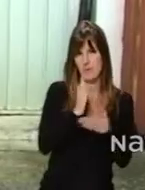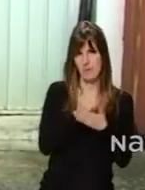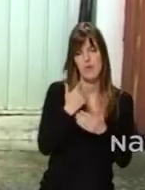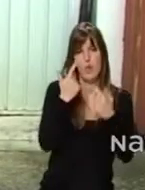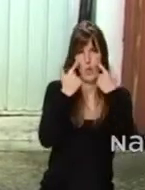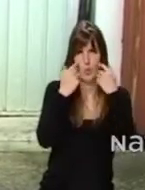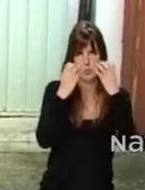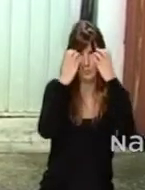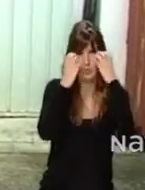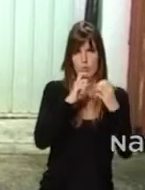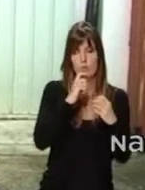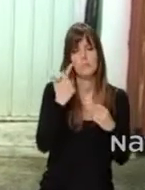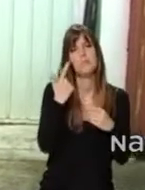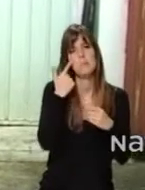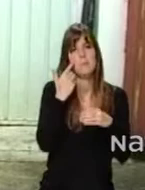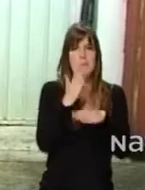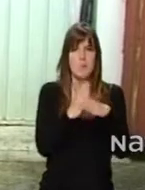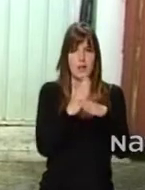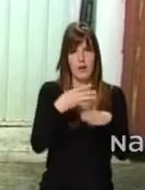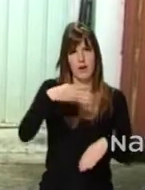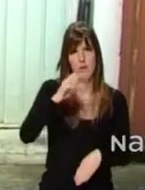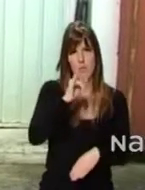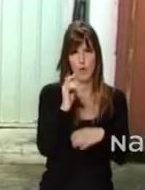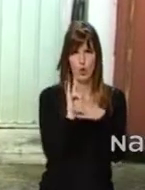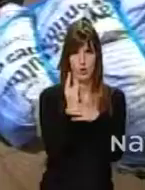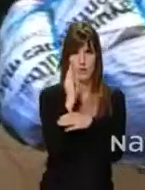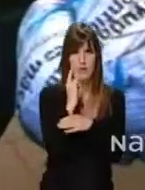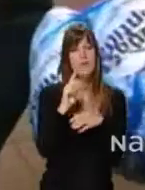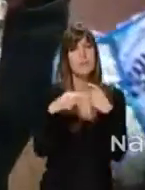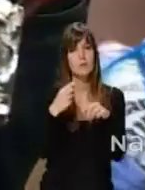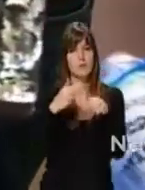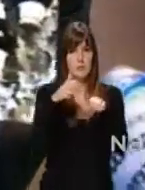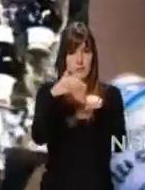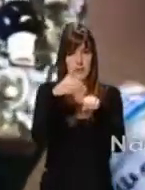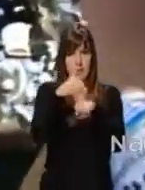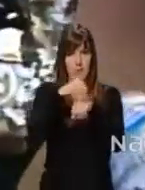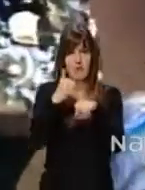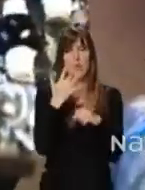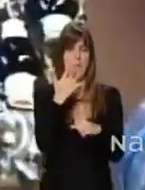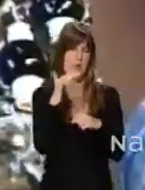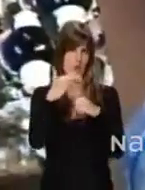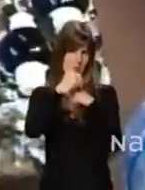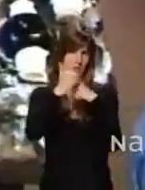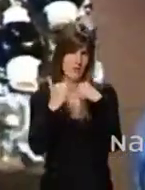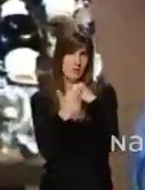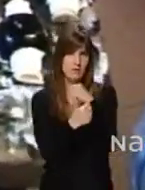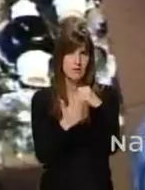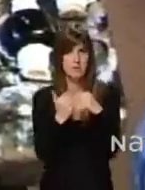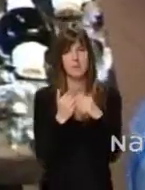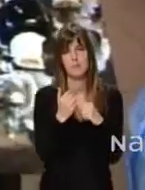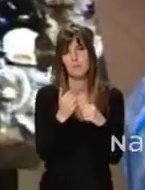yo. ¿Con madera? Con madera de boj. Después se pintan, bien pintados, con